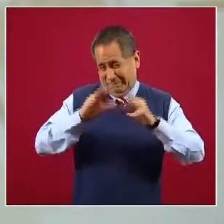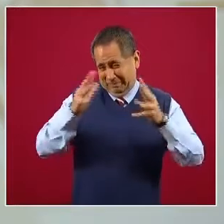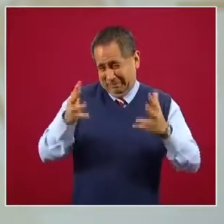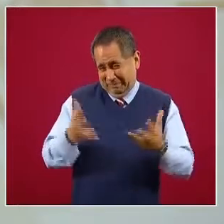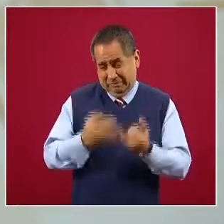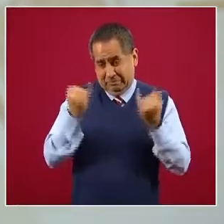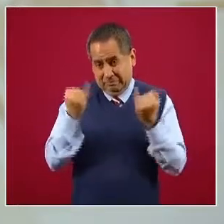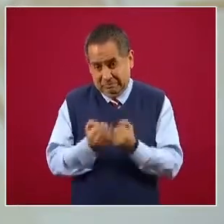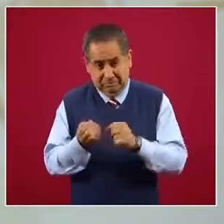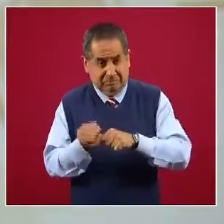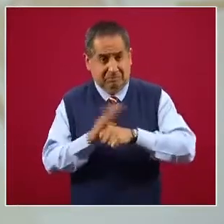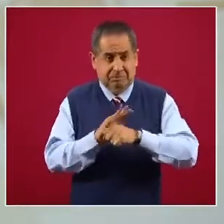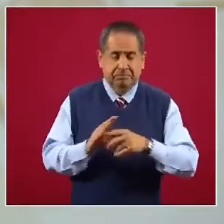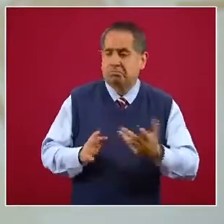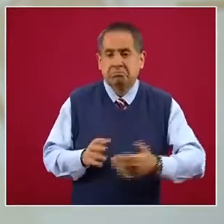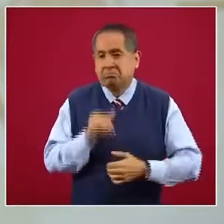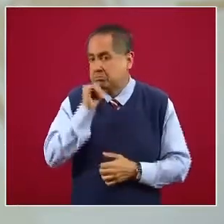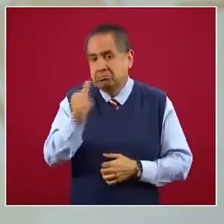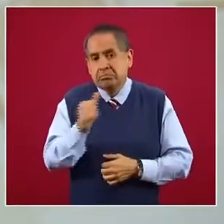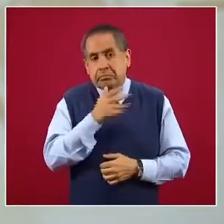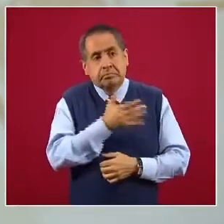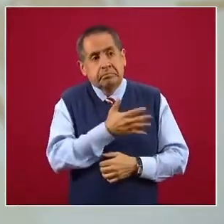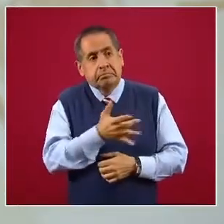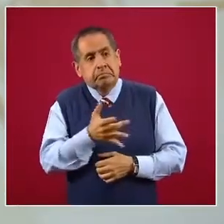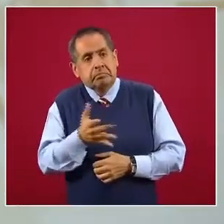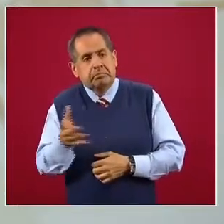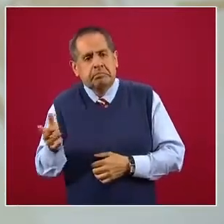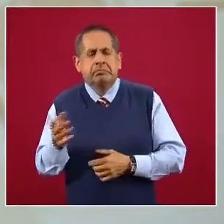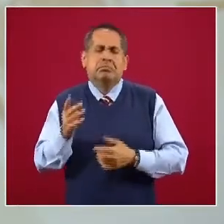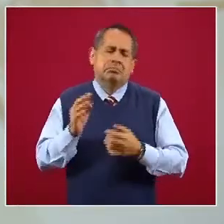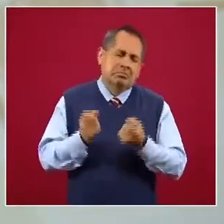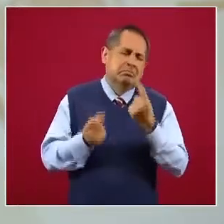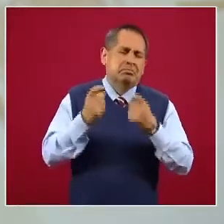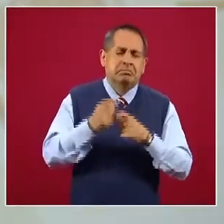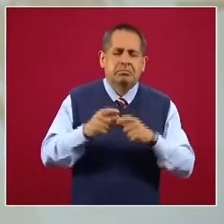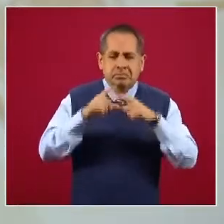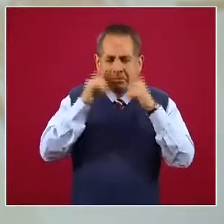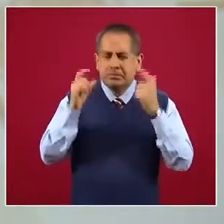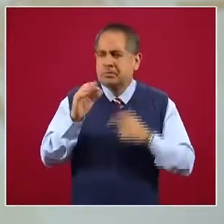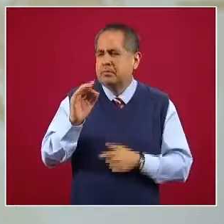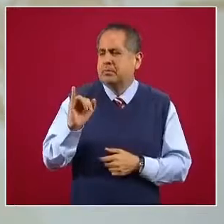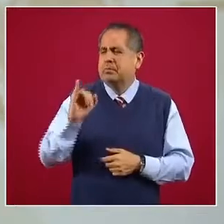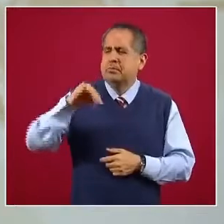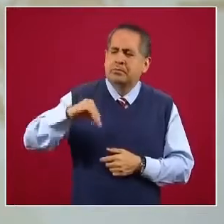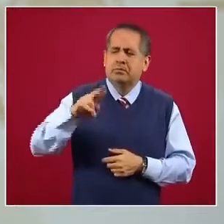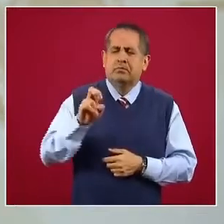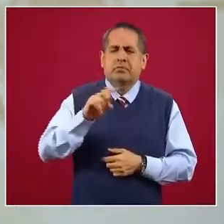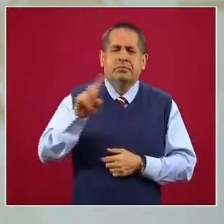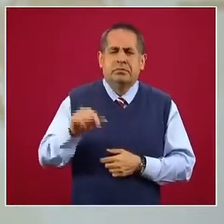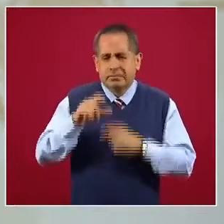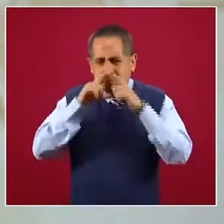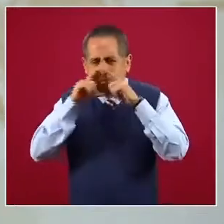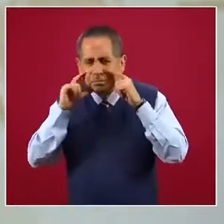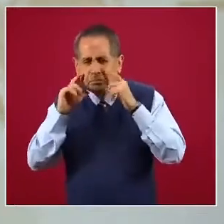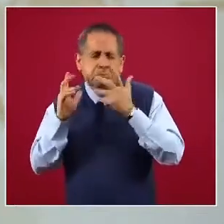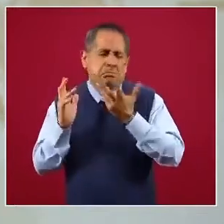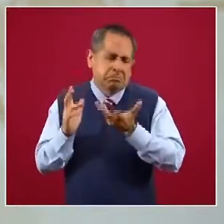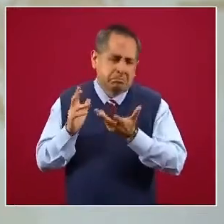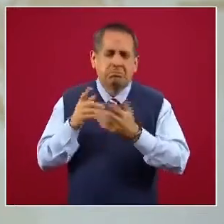hoy COVID-19. Desde luego, influenza ha sido una enfermedad emblemática